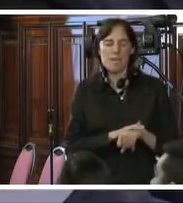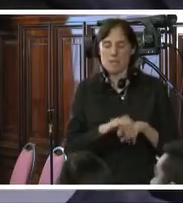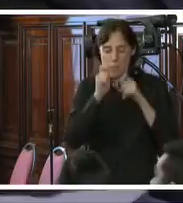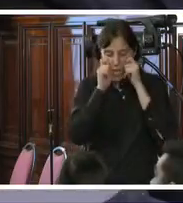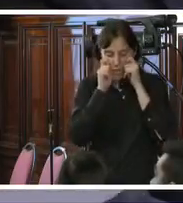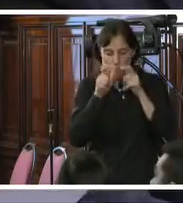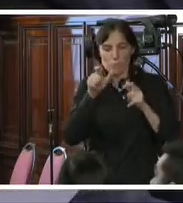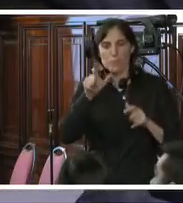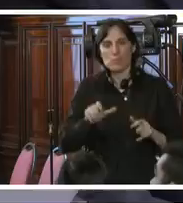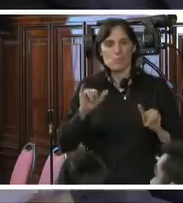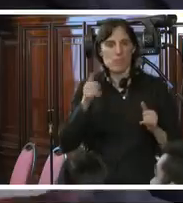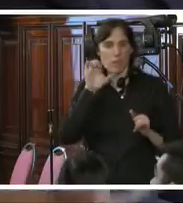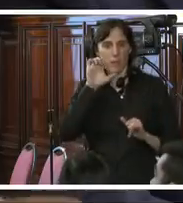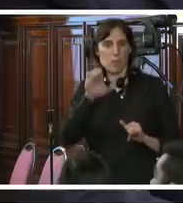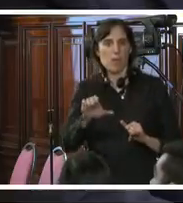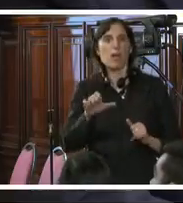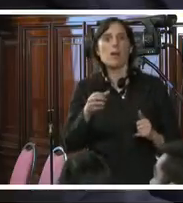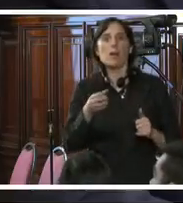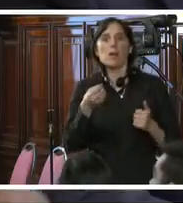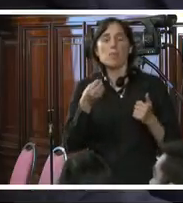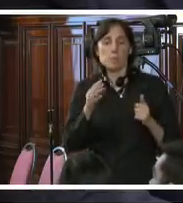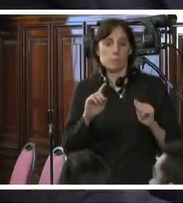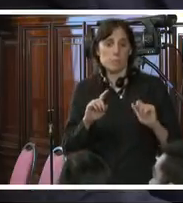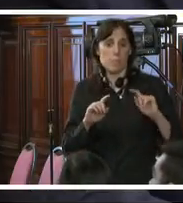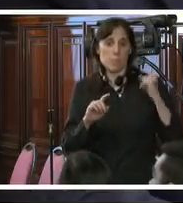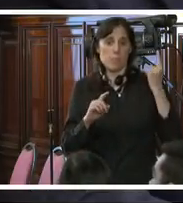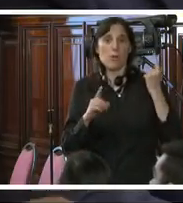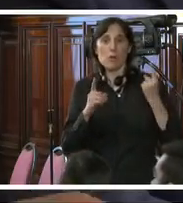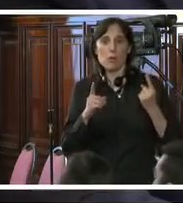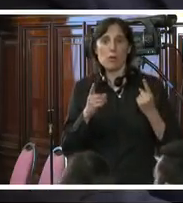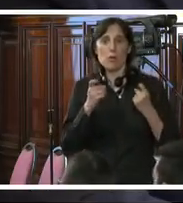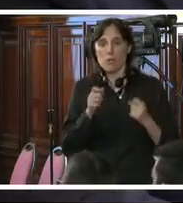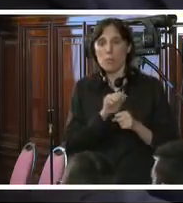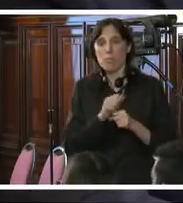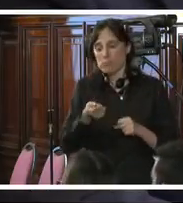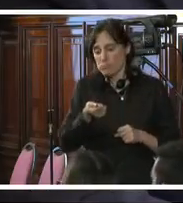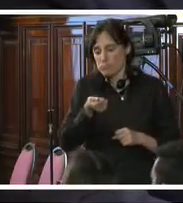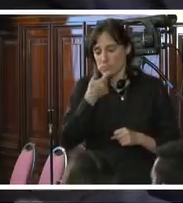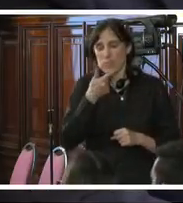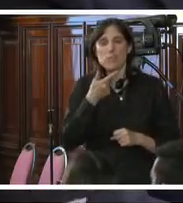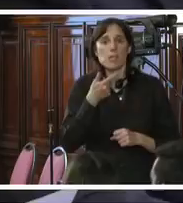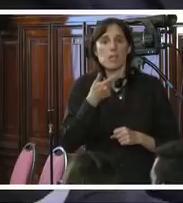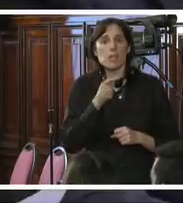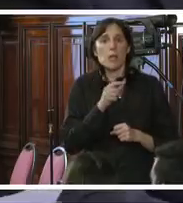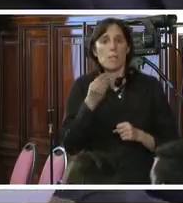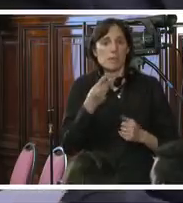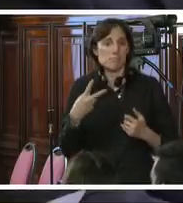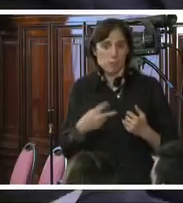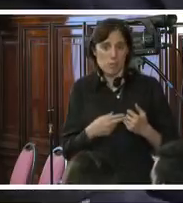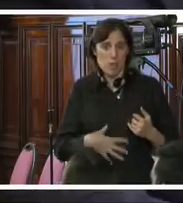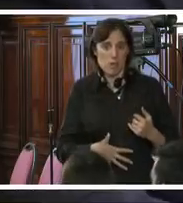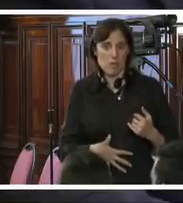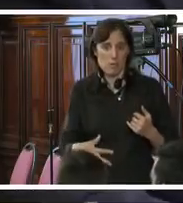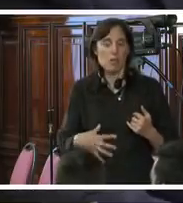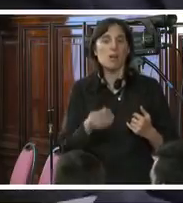las víctimas está comprendida por, primero, el acceso a la anticoncepción oral de emergencia. Es relevante mencionar